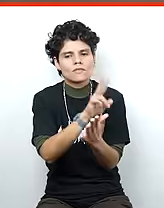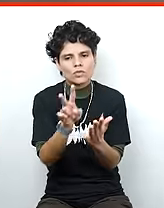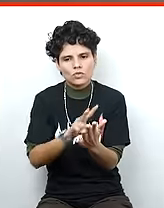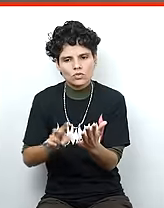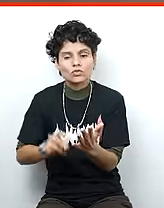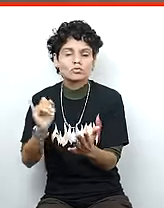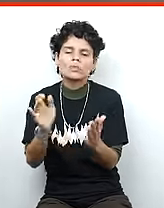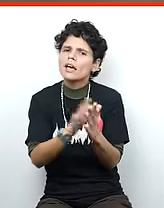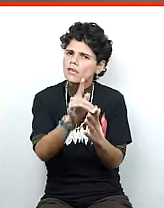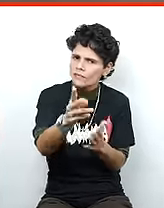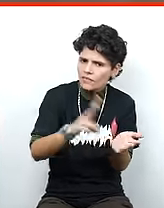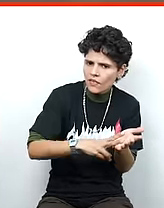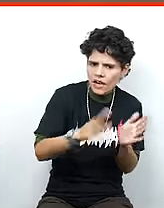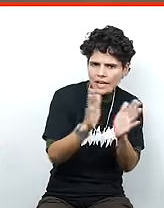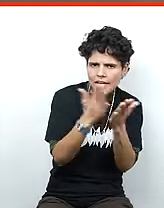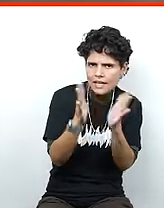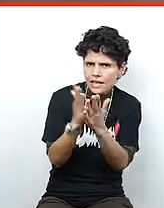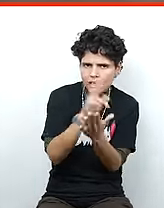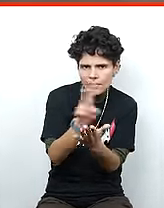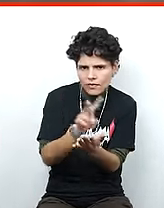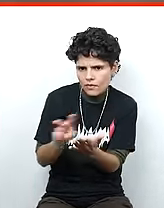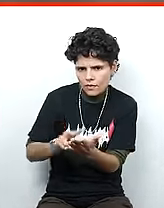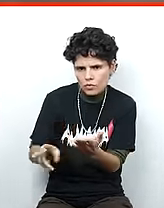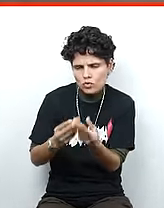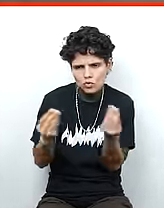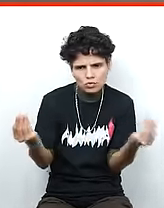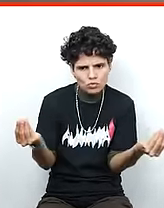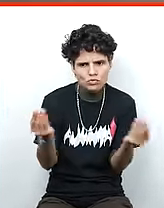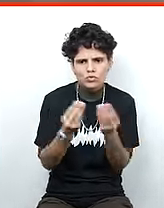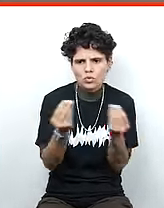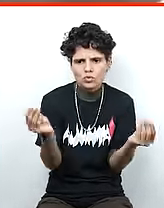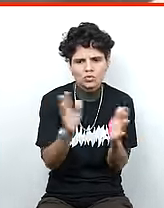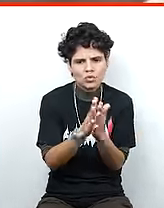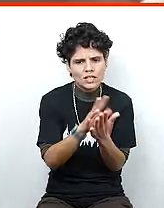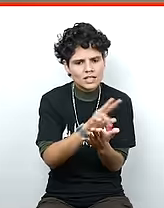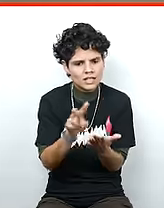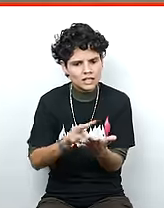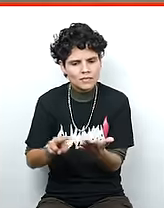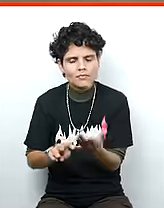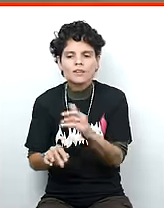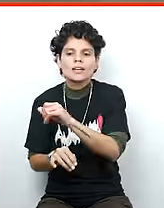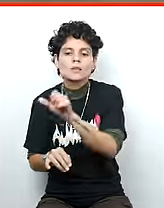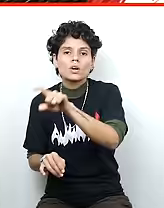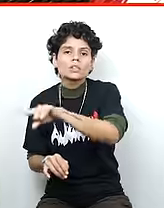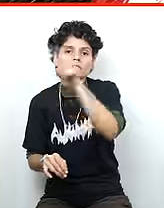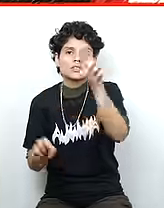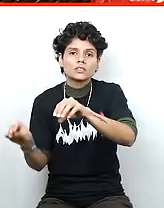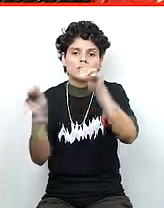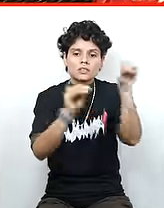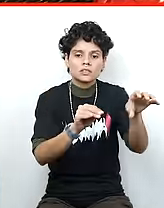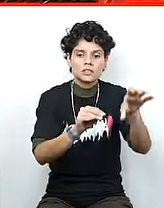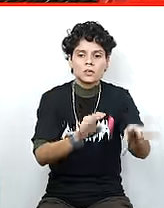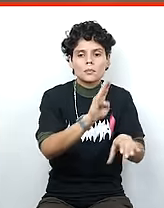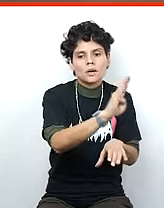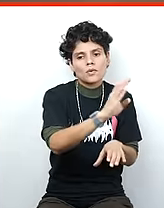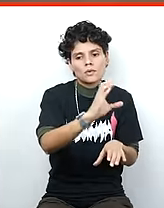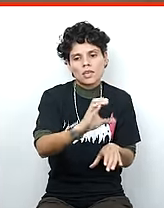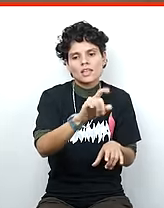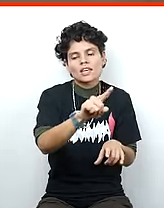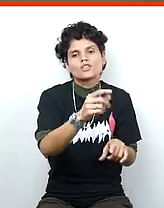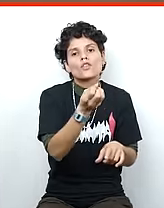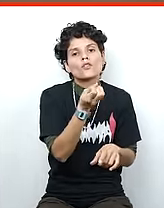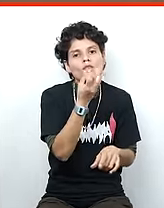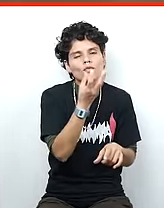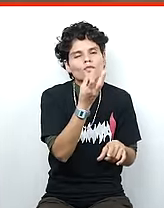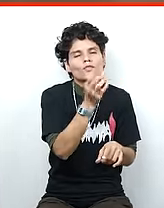leí el libro, leí varios en verdad, pero ese fue uno de los más como bacanes que leí. ¿Y después el otro? Después Broward County, que ese ya